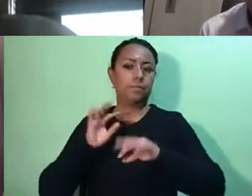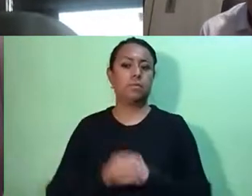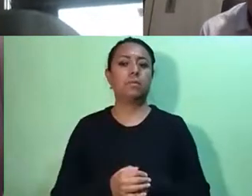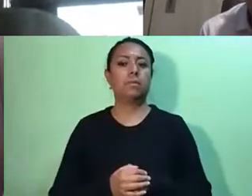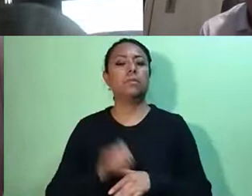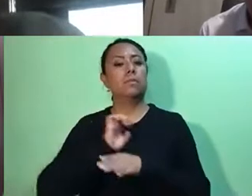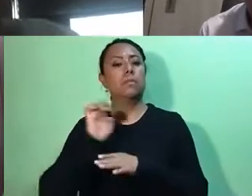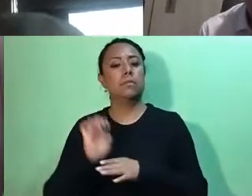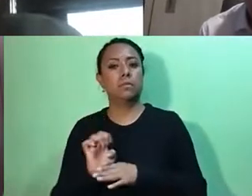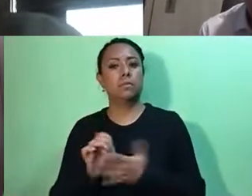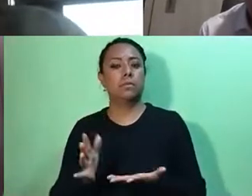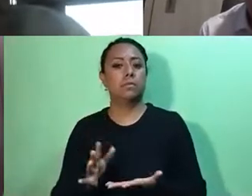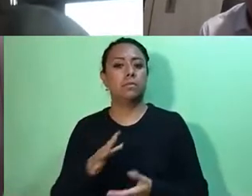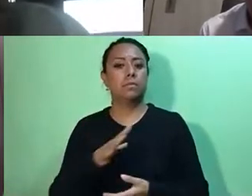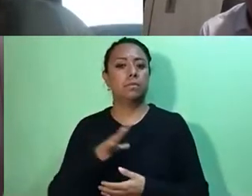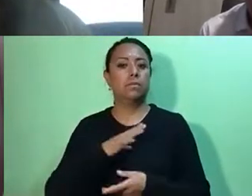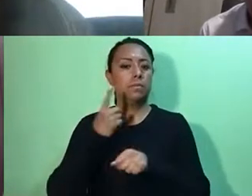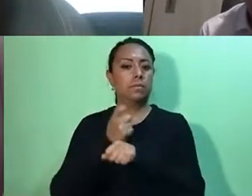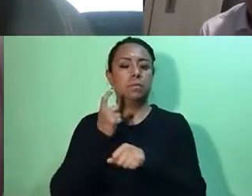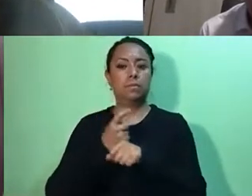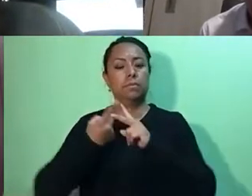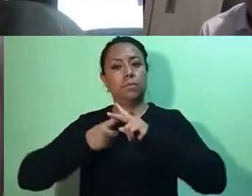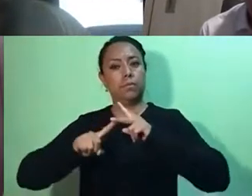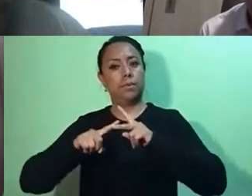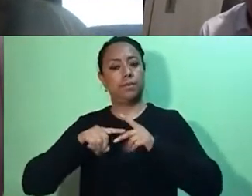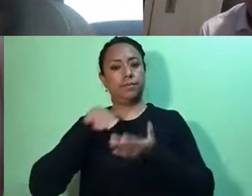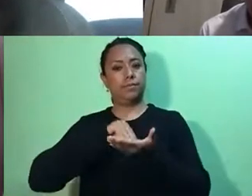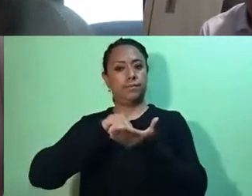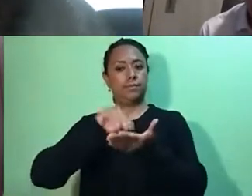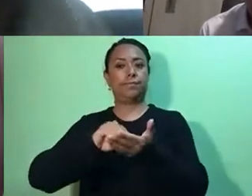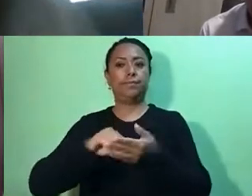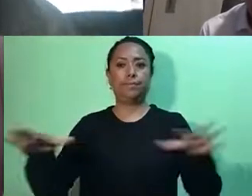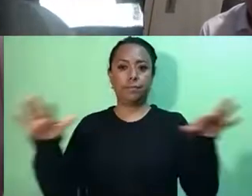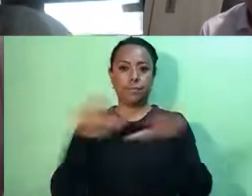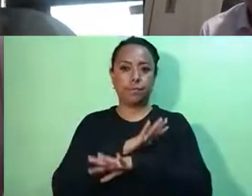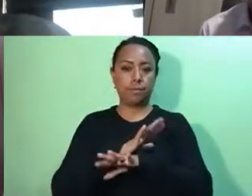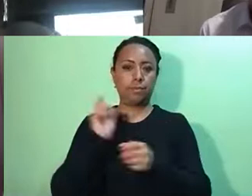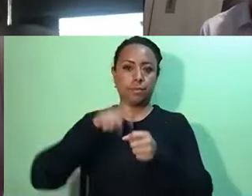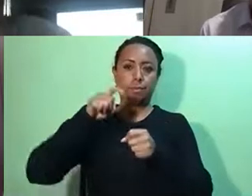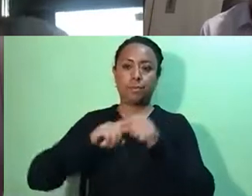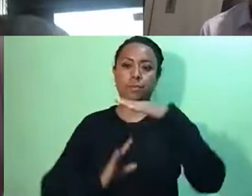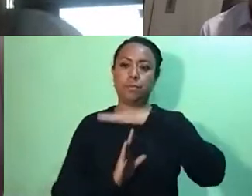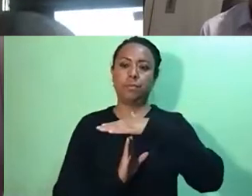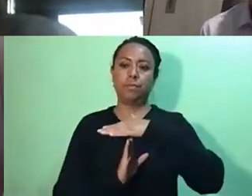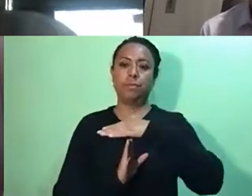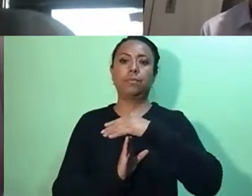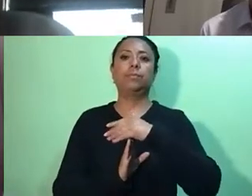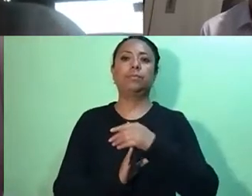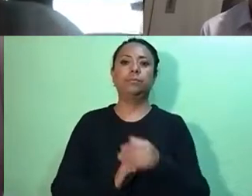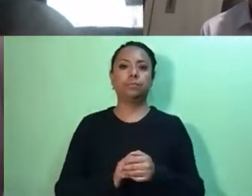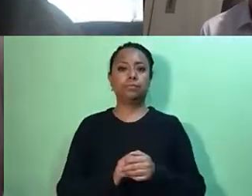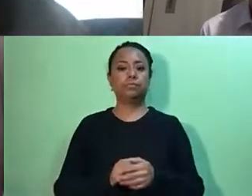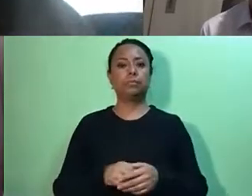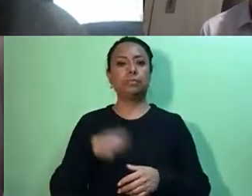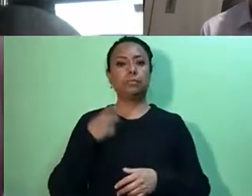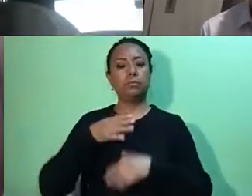primera inicio de la permanente, pues se movieron los integrantes de la mesa y desde ahí pues se generó una confusión y